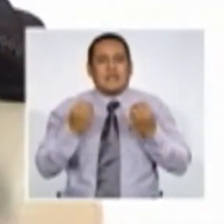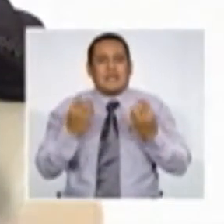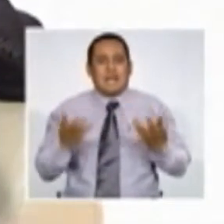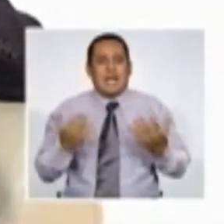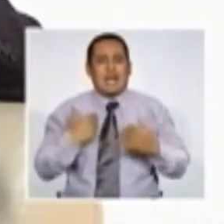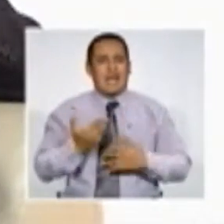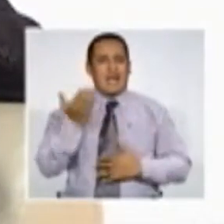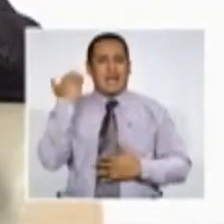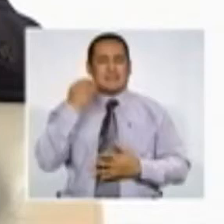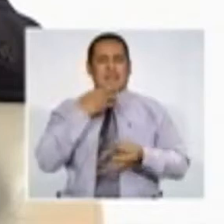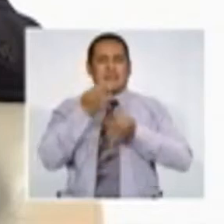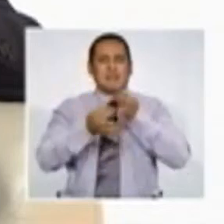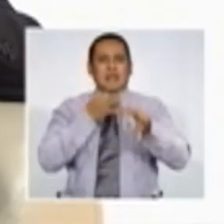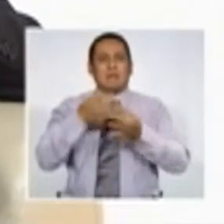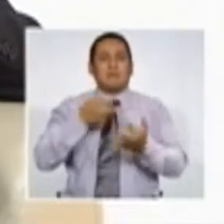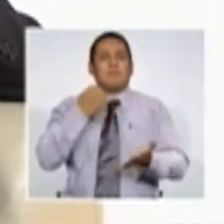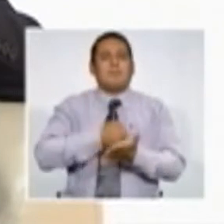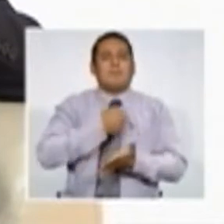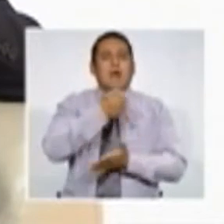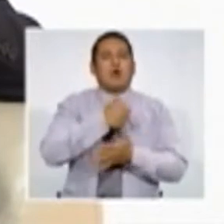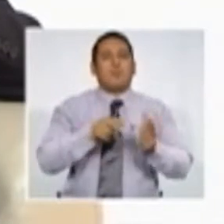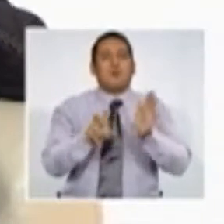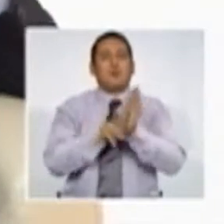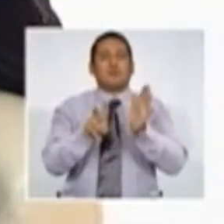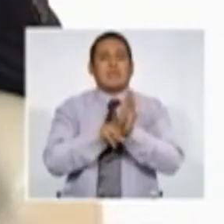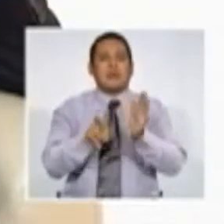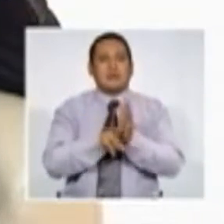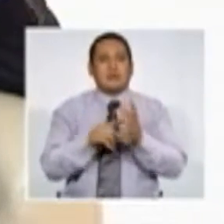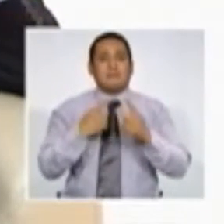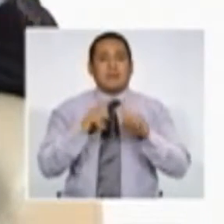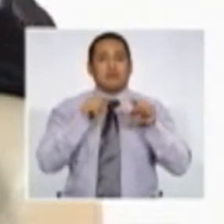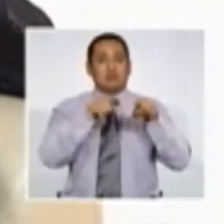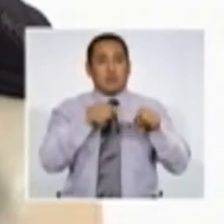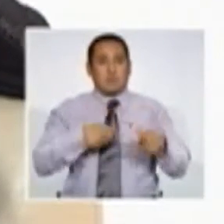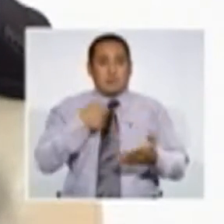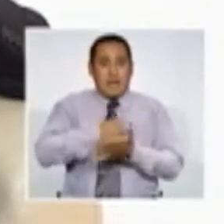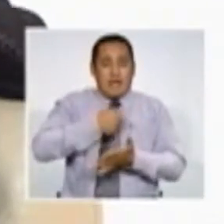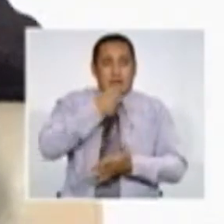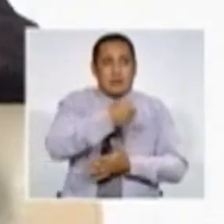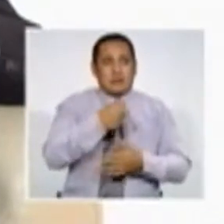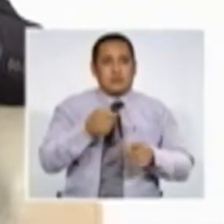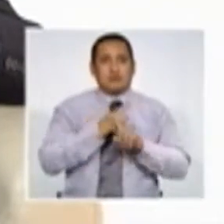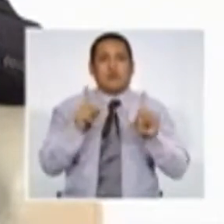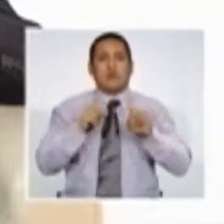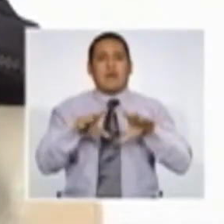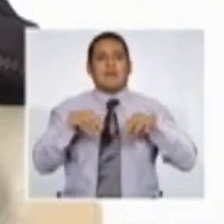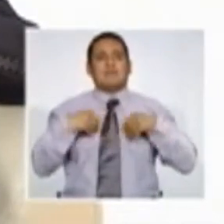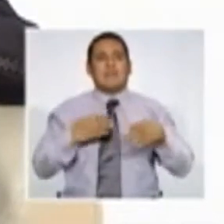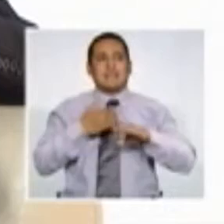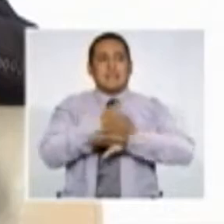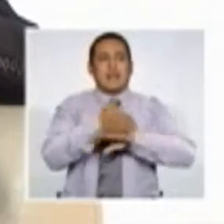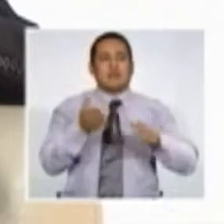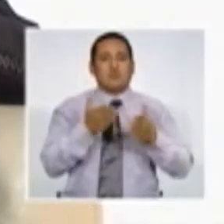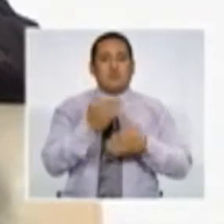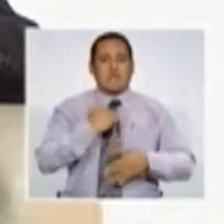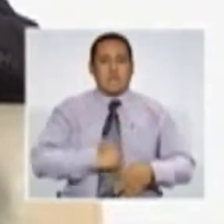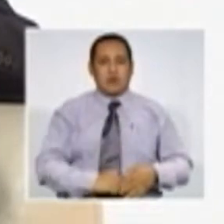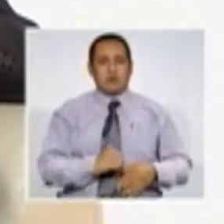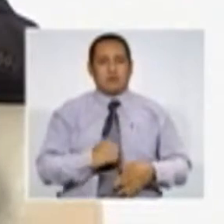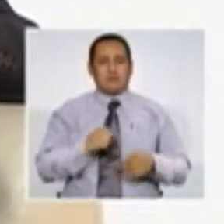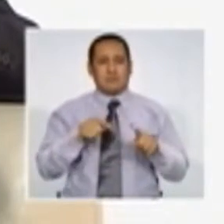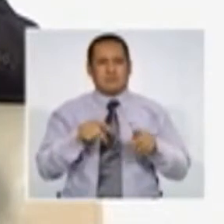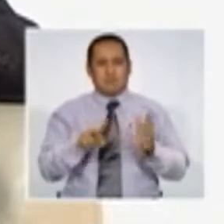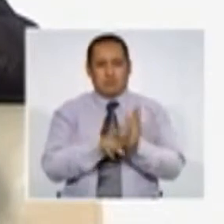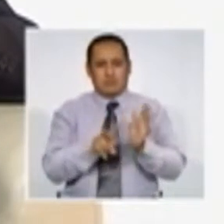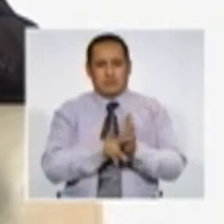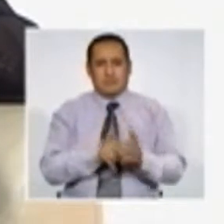limbo, porque antes le llamaban cuota voluntaria. Pero si no la pagabas no te admiten a tu hijo, ¿no?